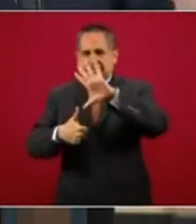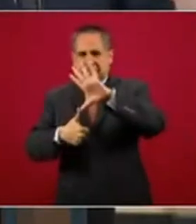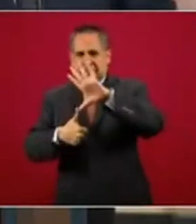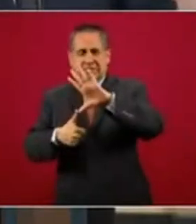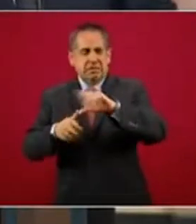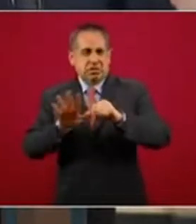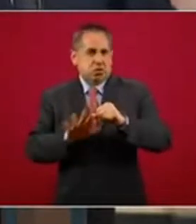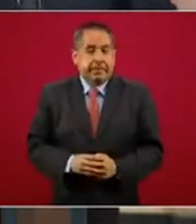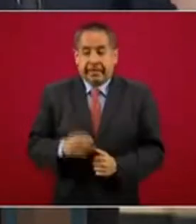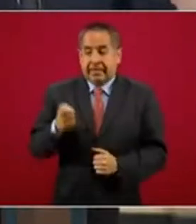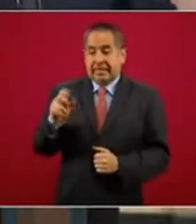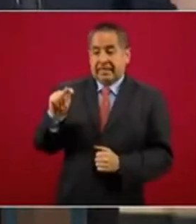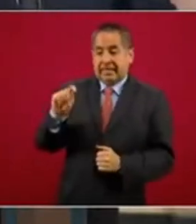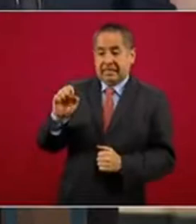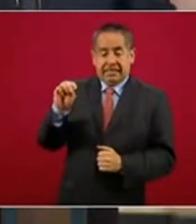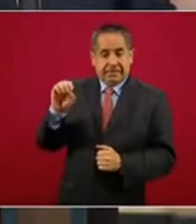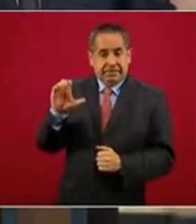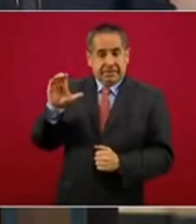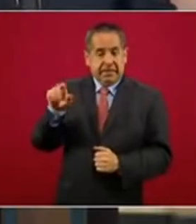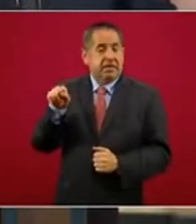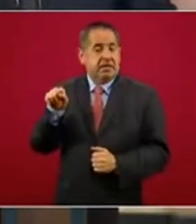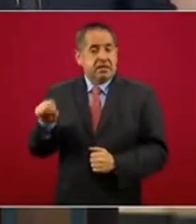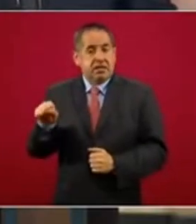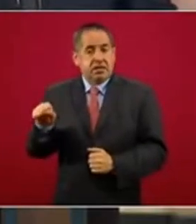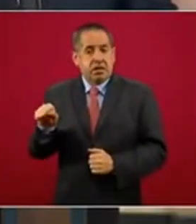están dispuestos a todo, hasta morir.